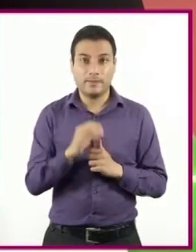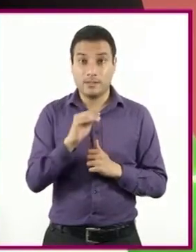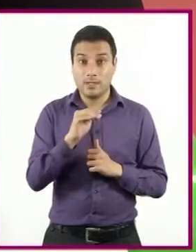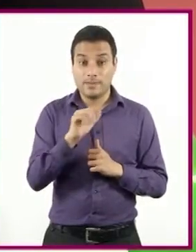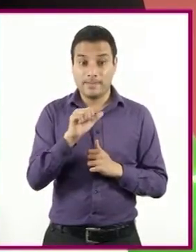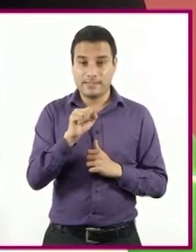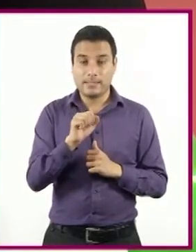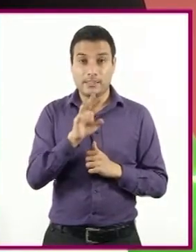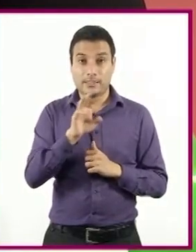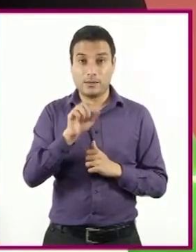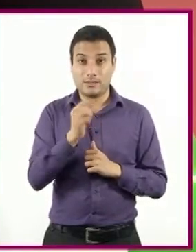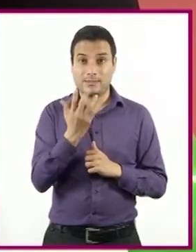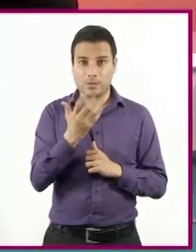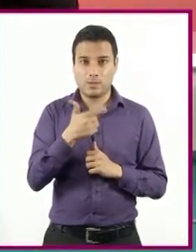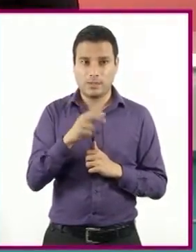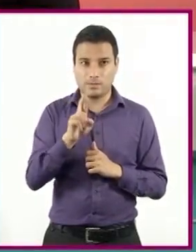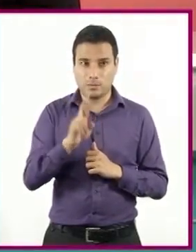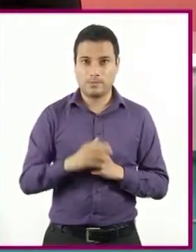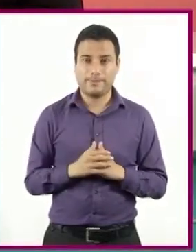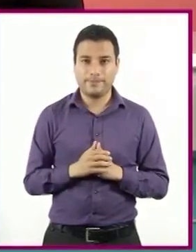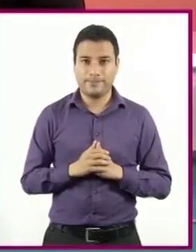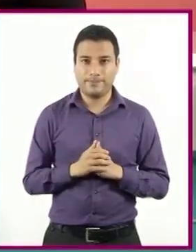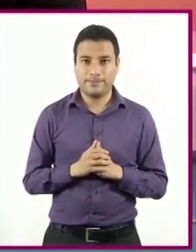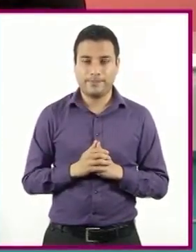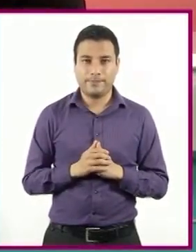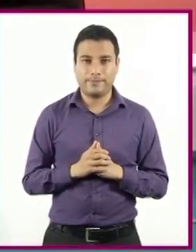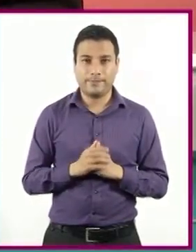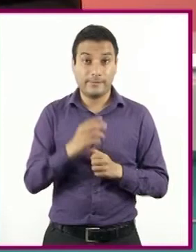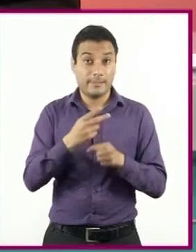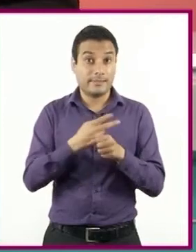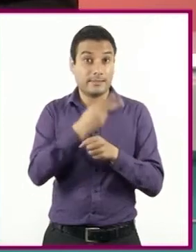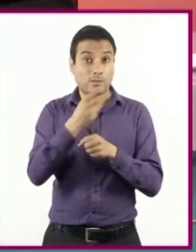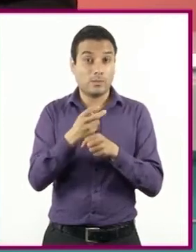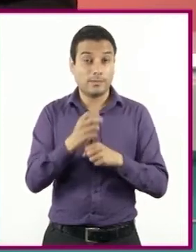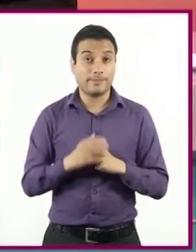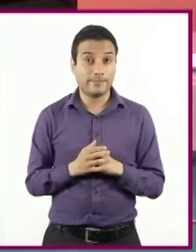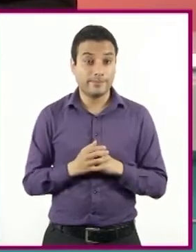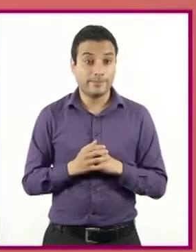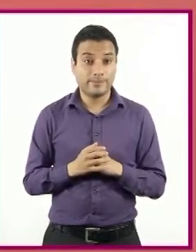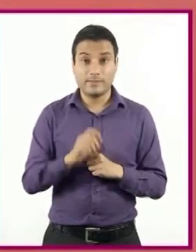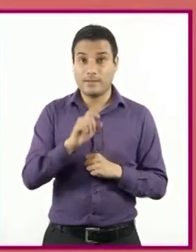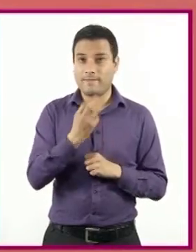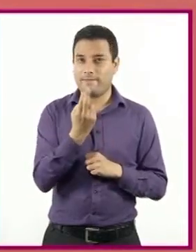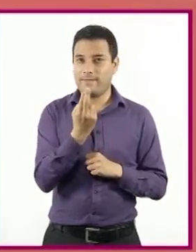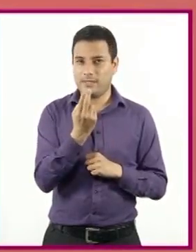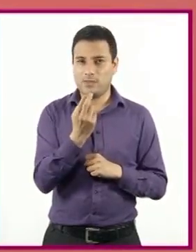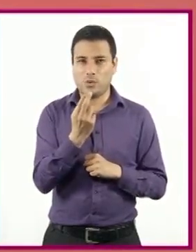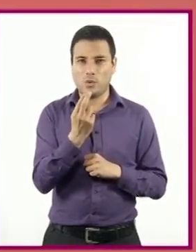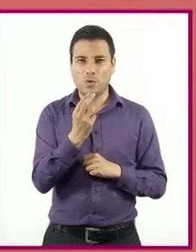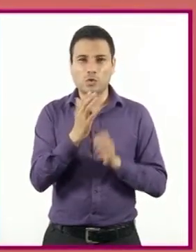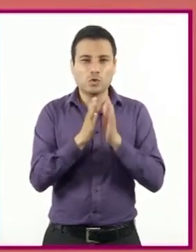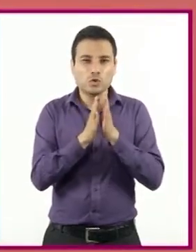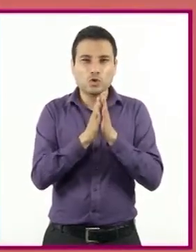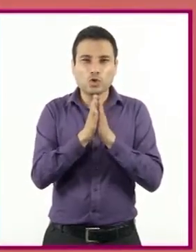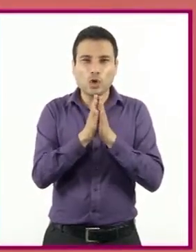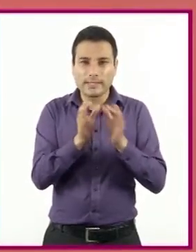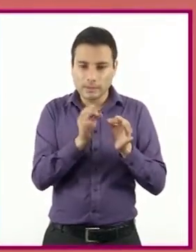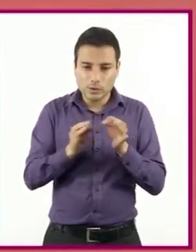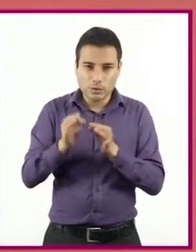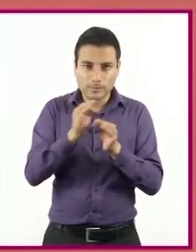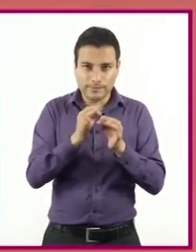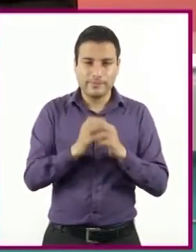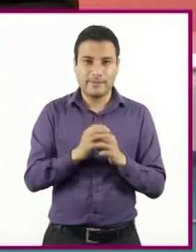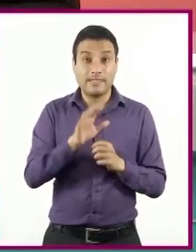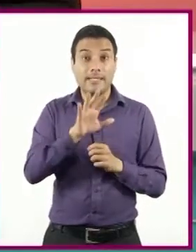de 375 gramos. Y el segundo contenedor contiene 25 lunetas, con una masa de